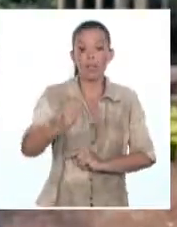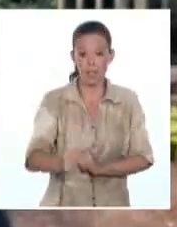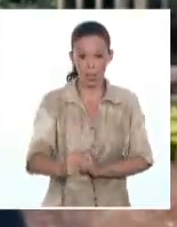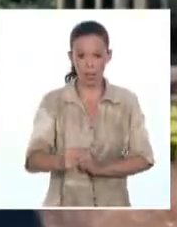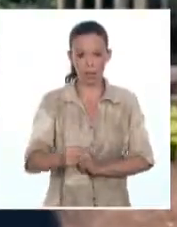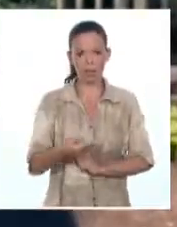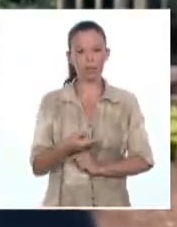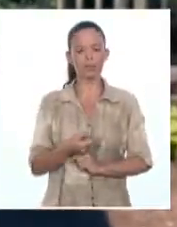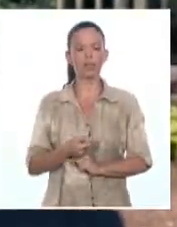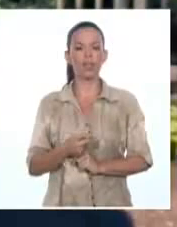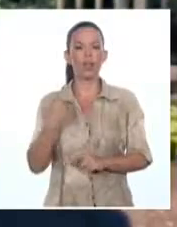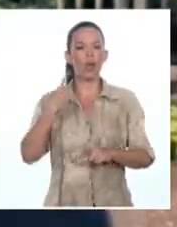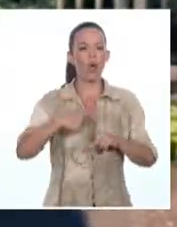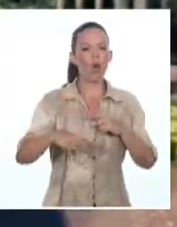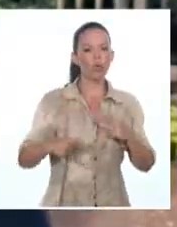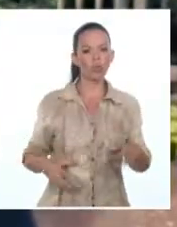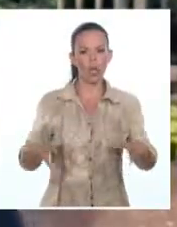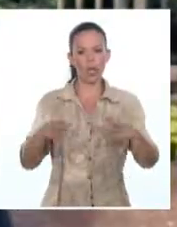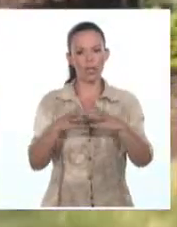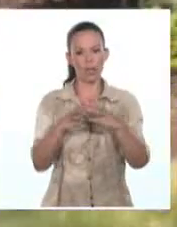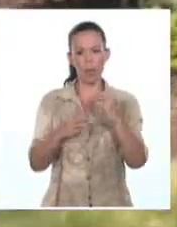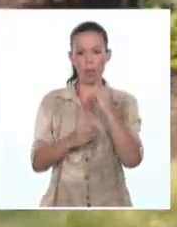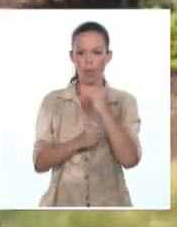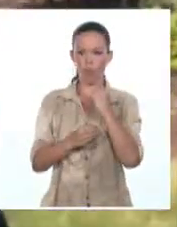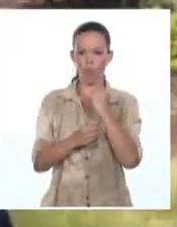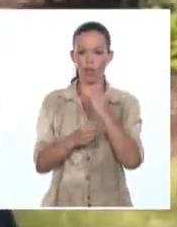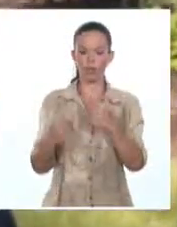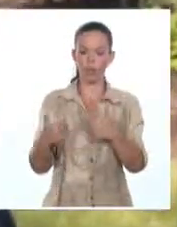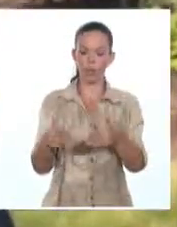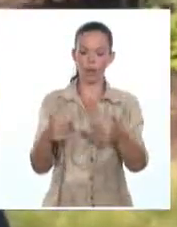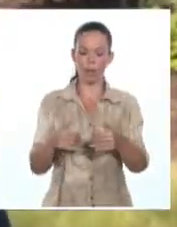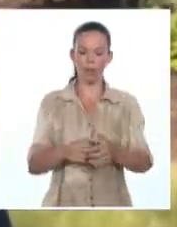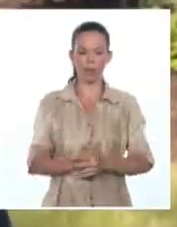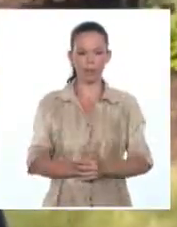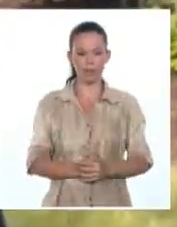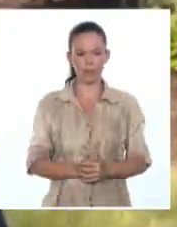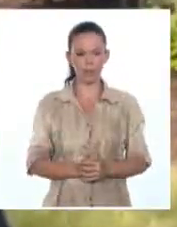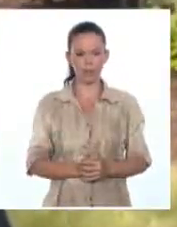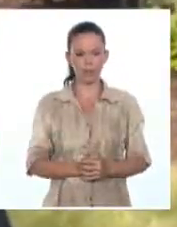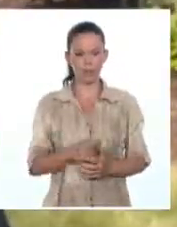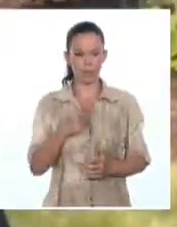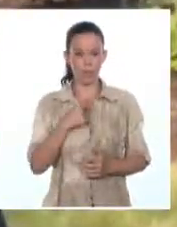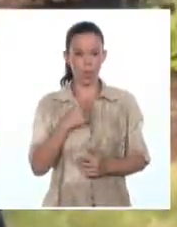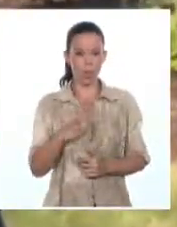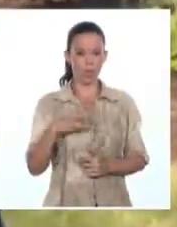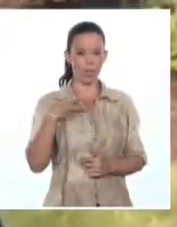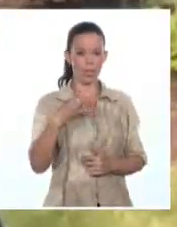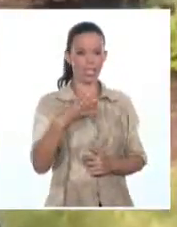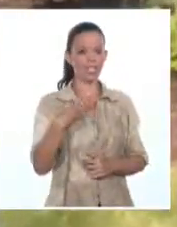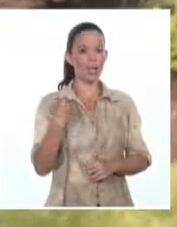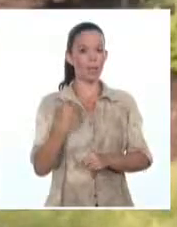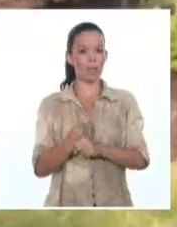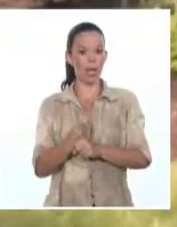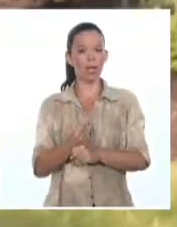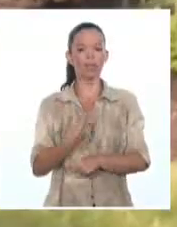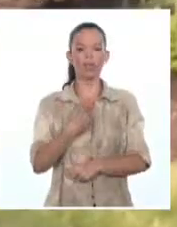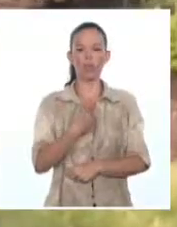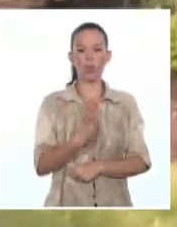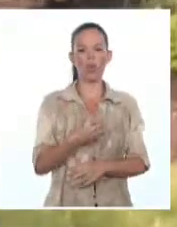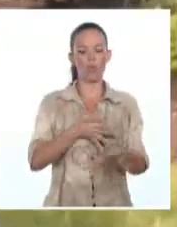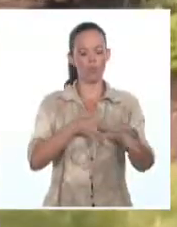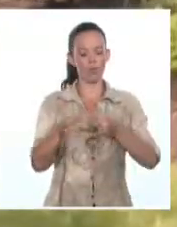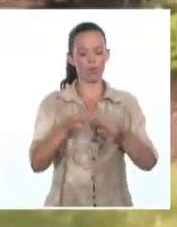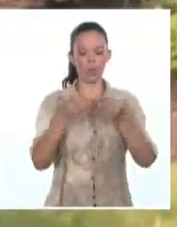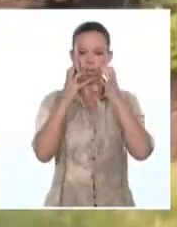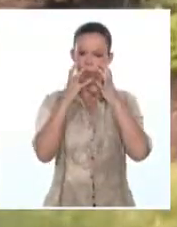otro rival que es fuerte en Panamá yo como tercer bate este equipo tenía una función muy importante para